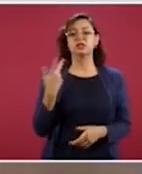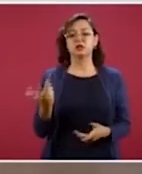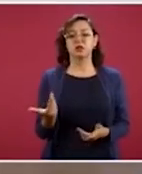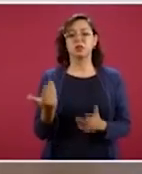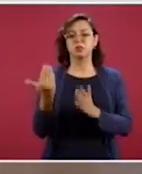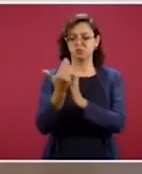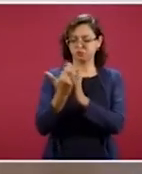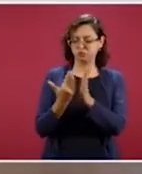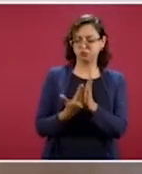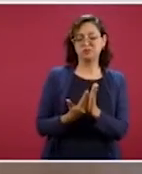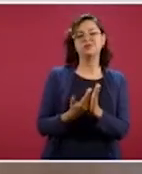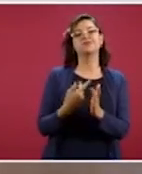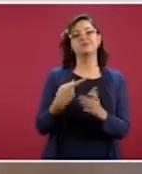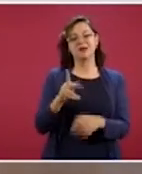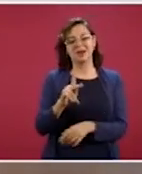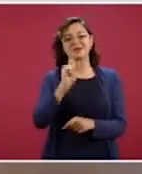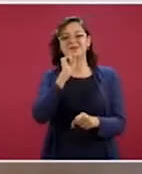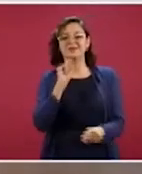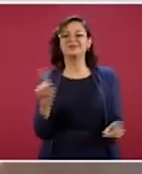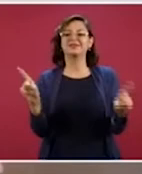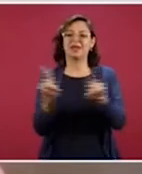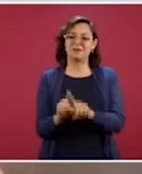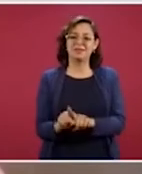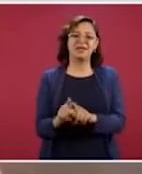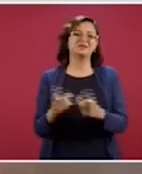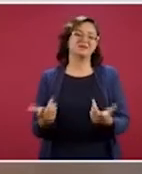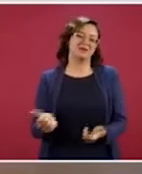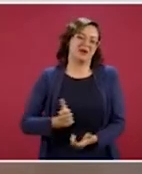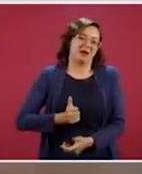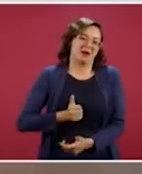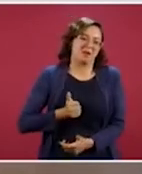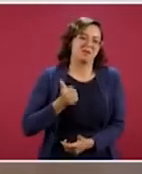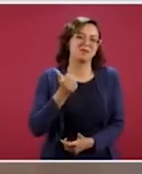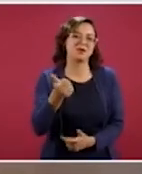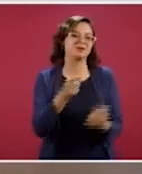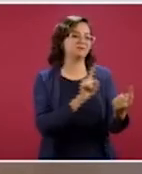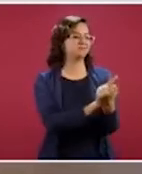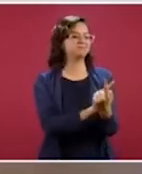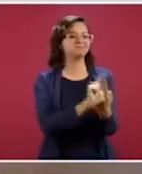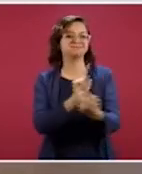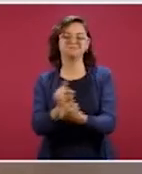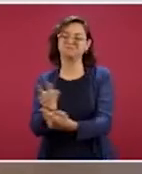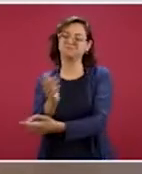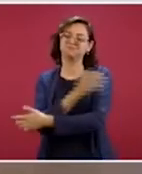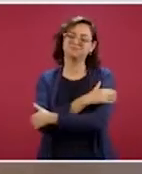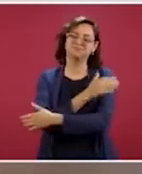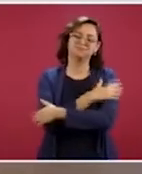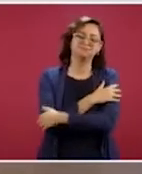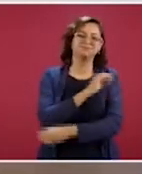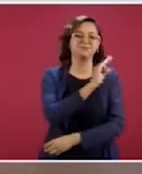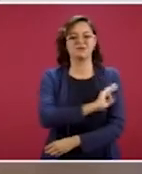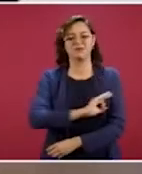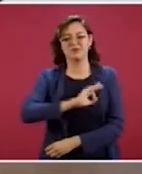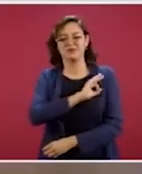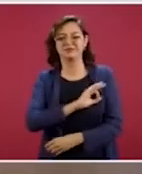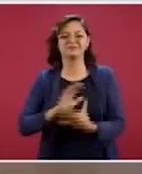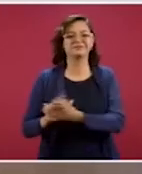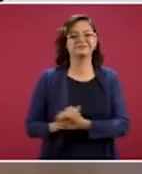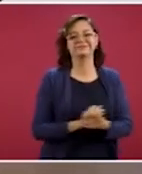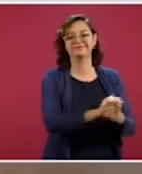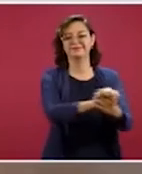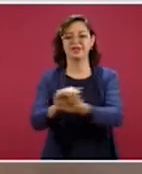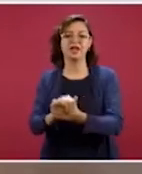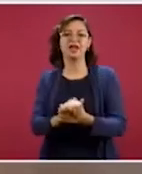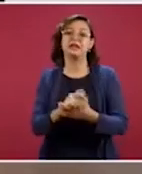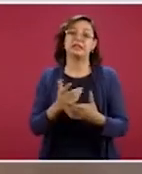sobra el que nos encontremos, nos abracemos, nos felicitemos, nos saludemos, aunque sea